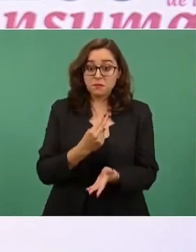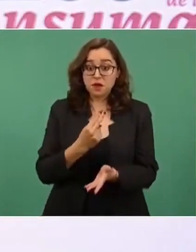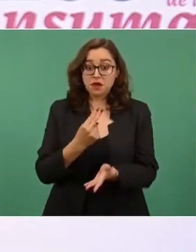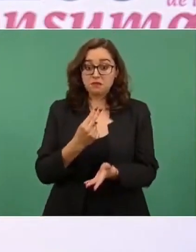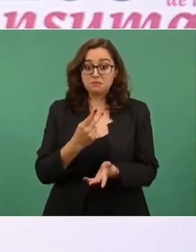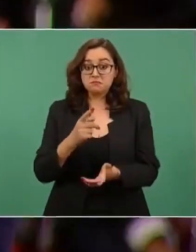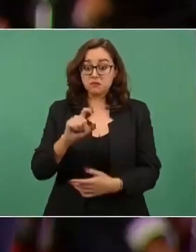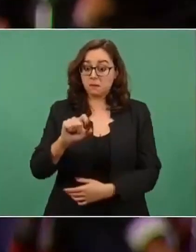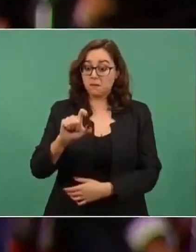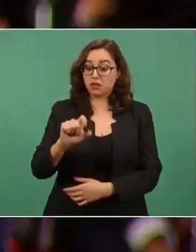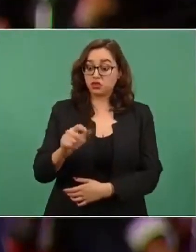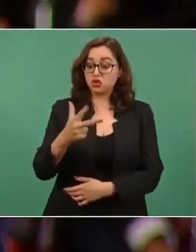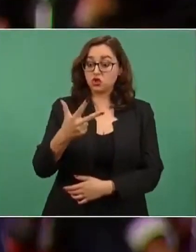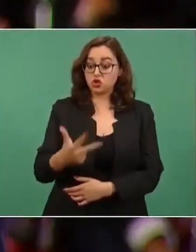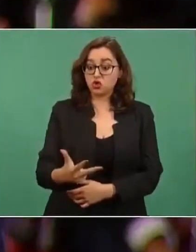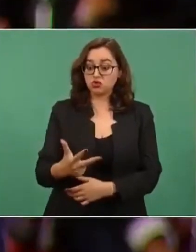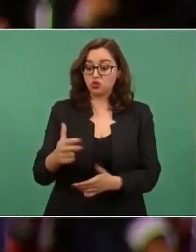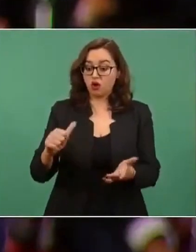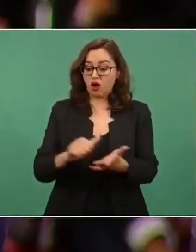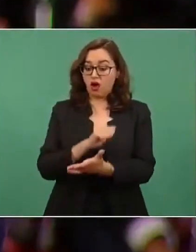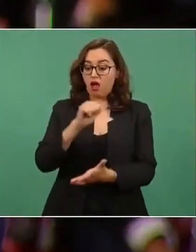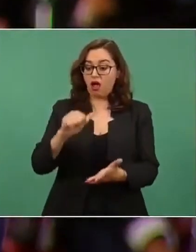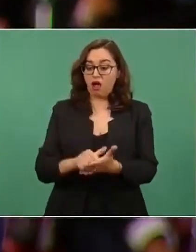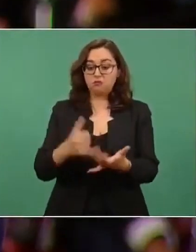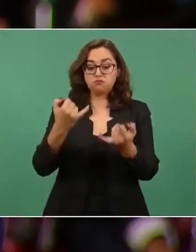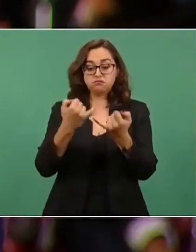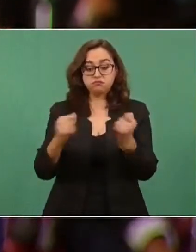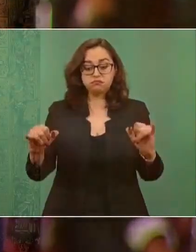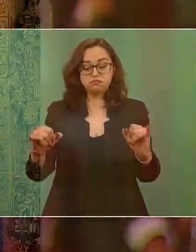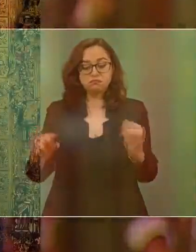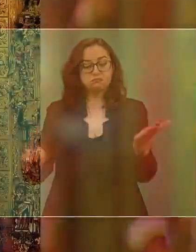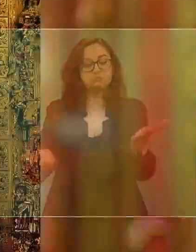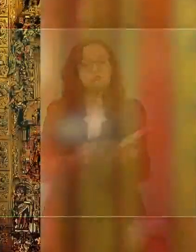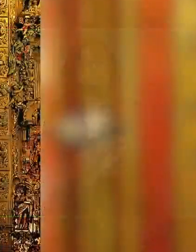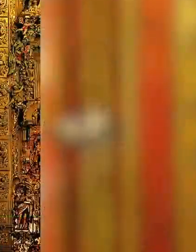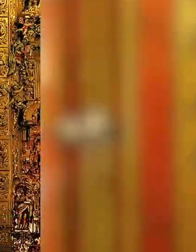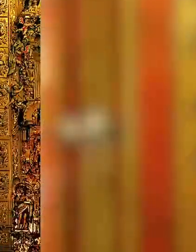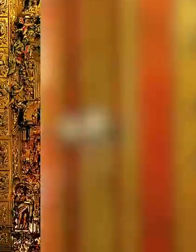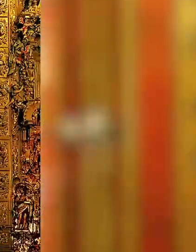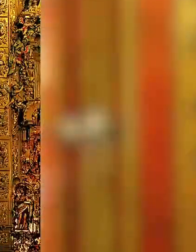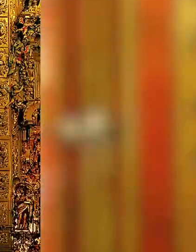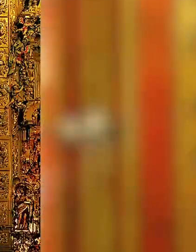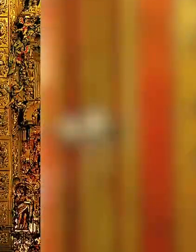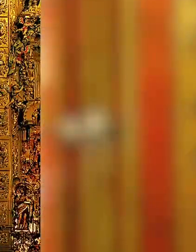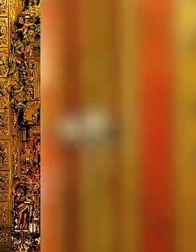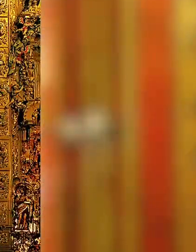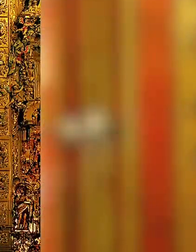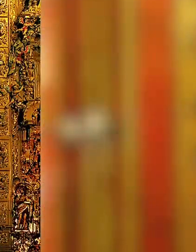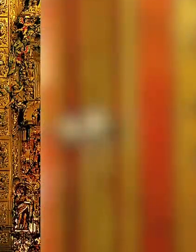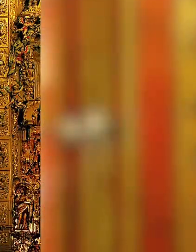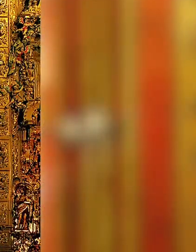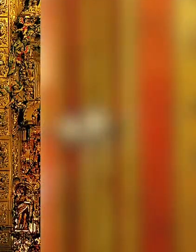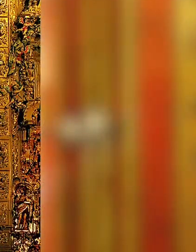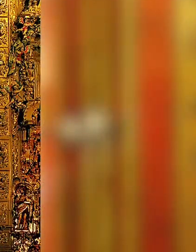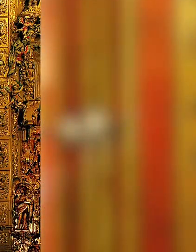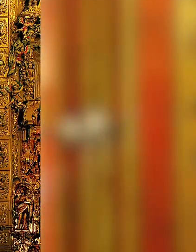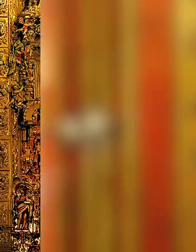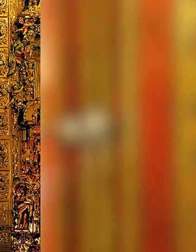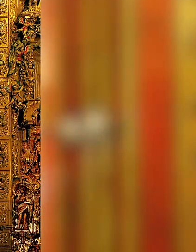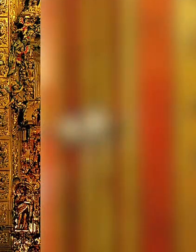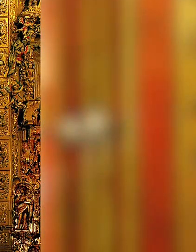el restablecimiento de la Constitución de Cádiz y de la posibilidad de seguir